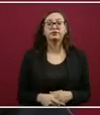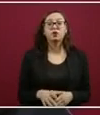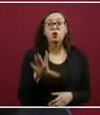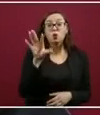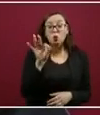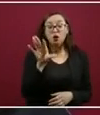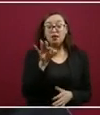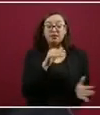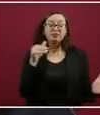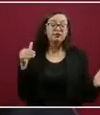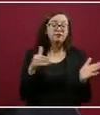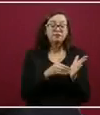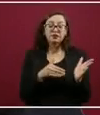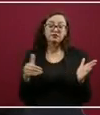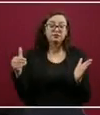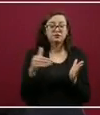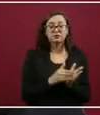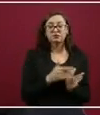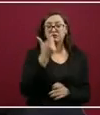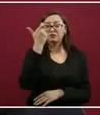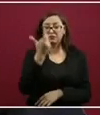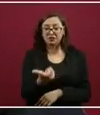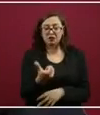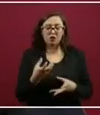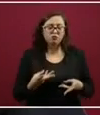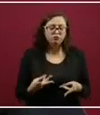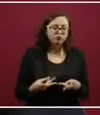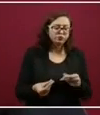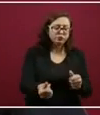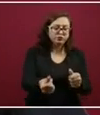40 mil millones de pesos,